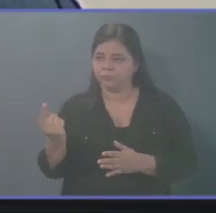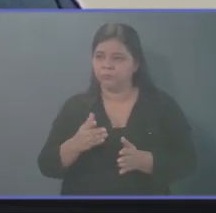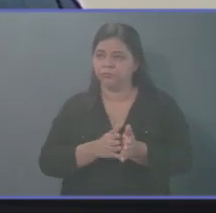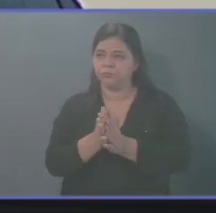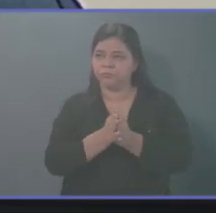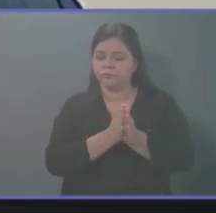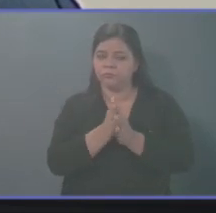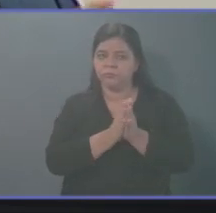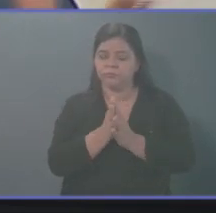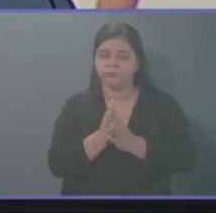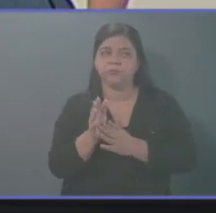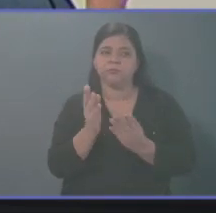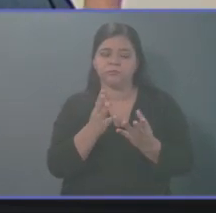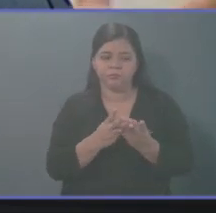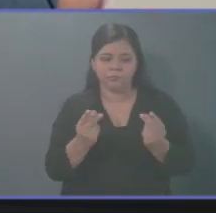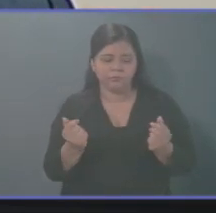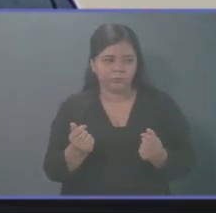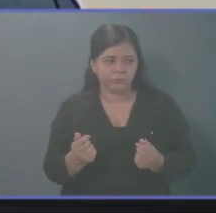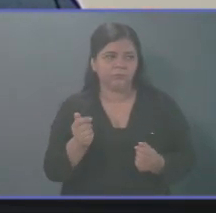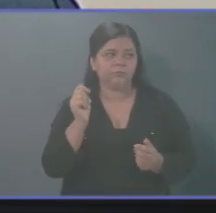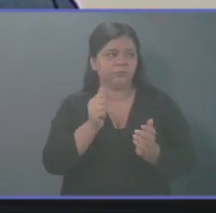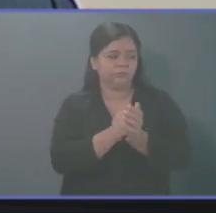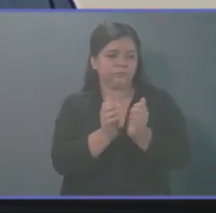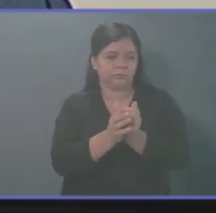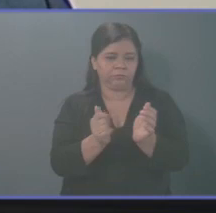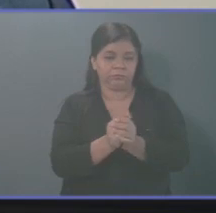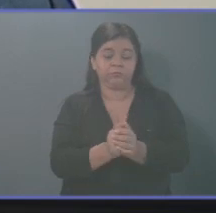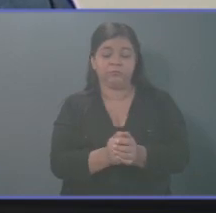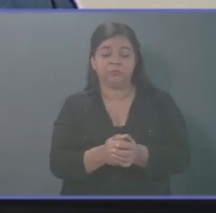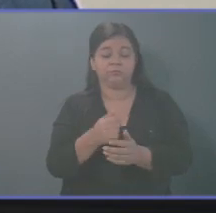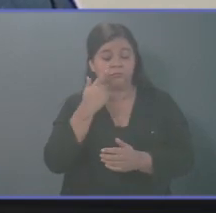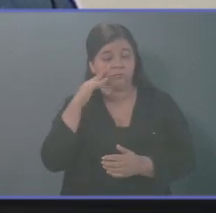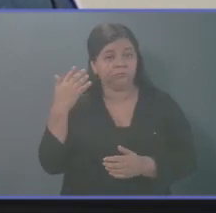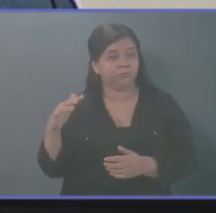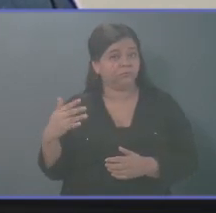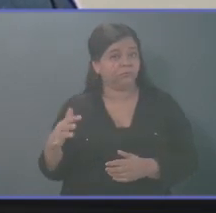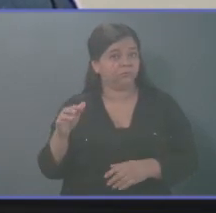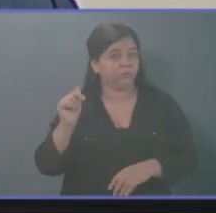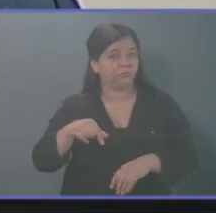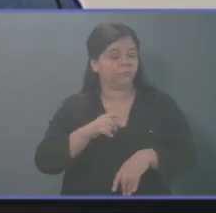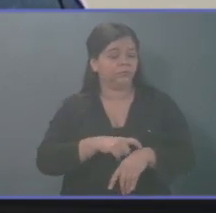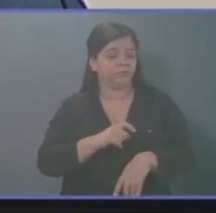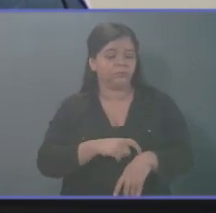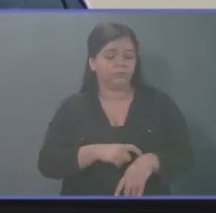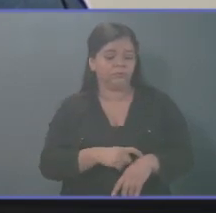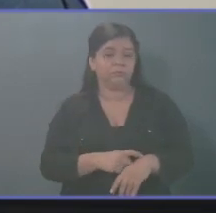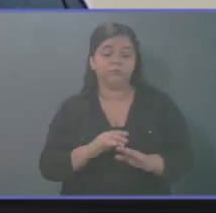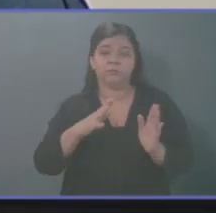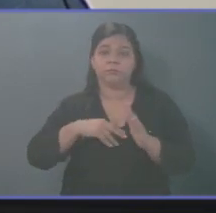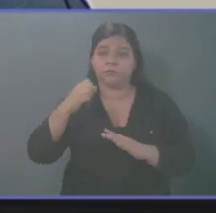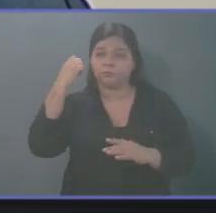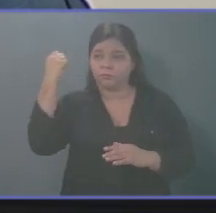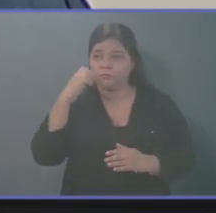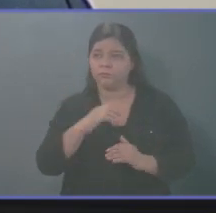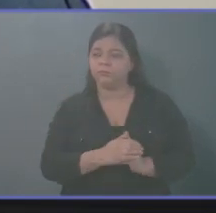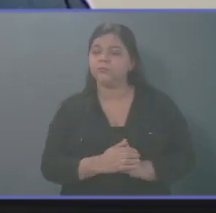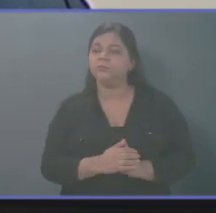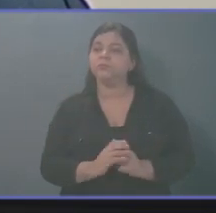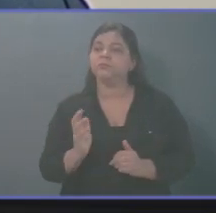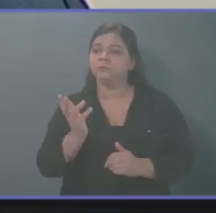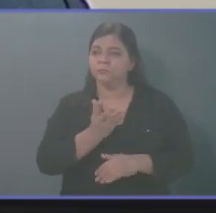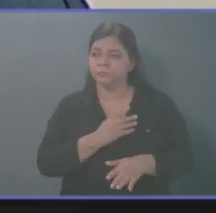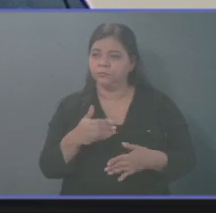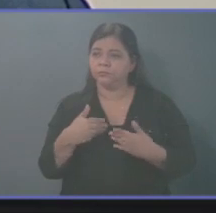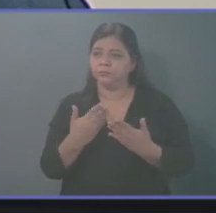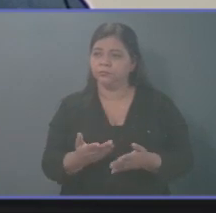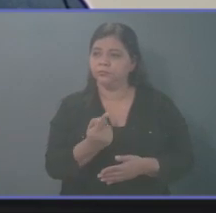para resolver este problema crítico en este momento. Lo principal es darle a